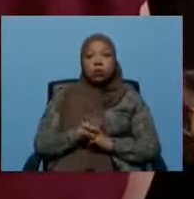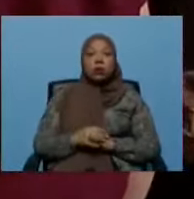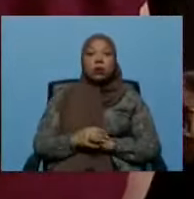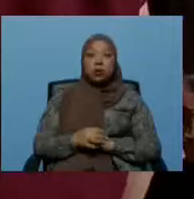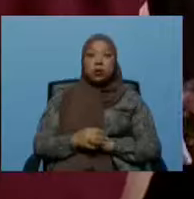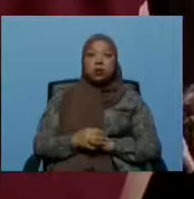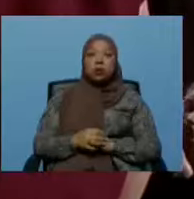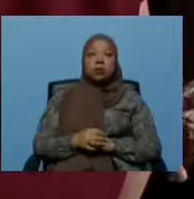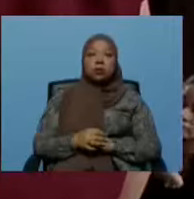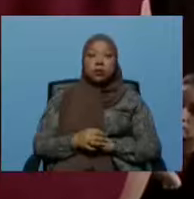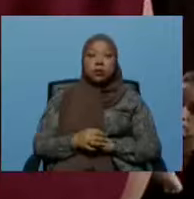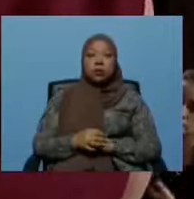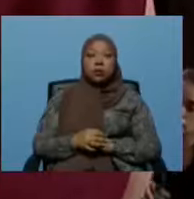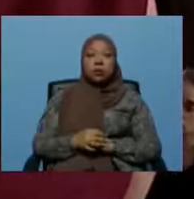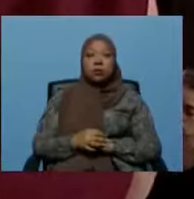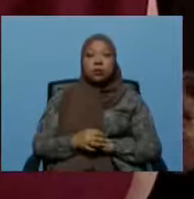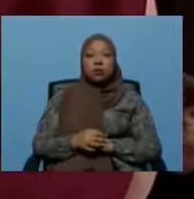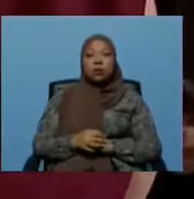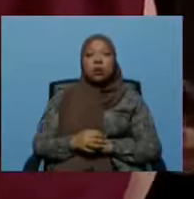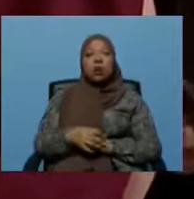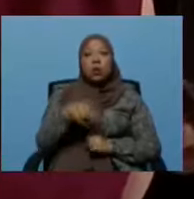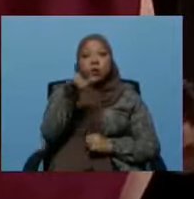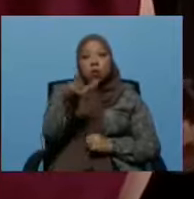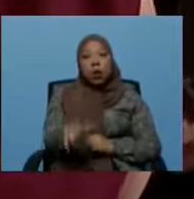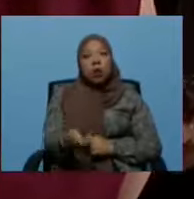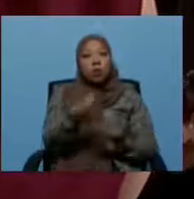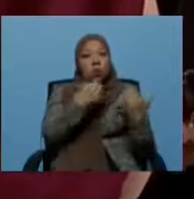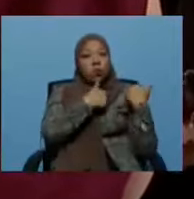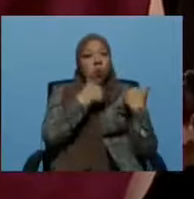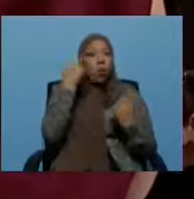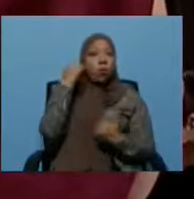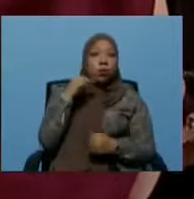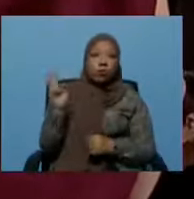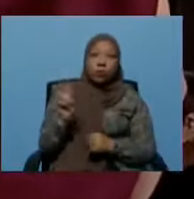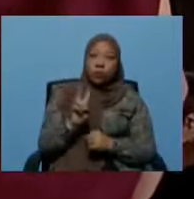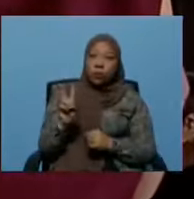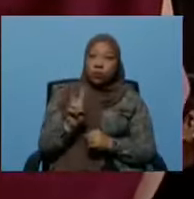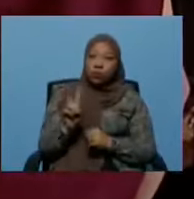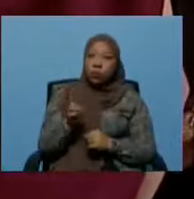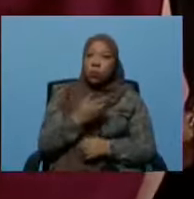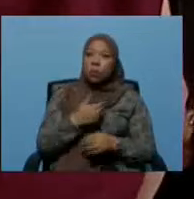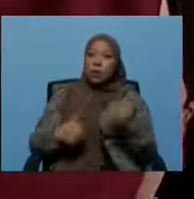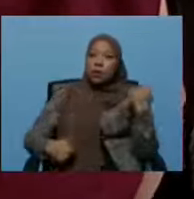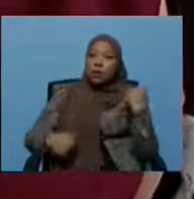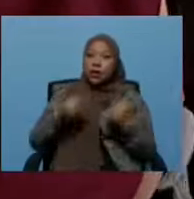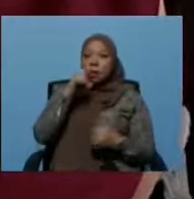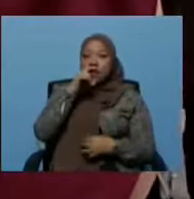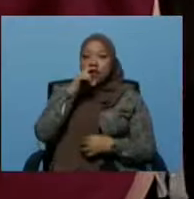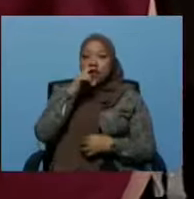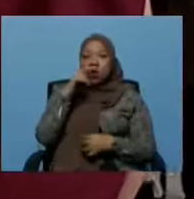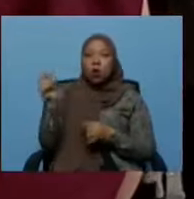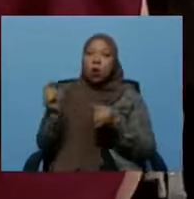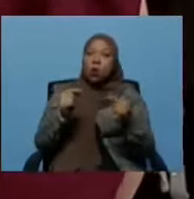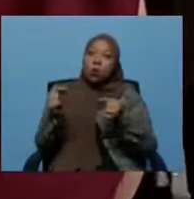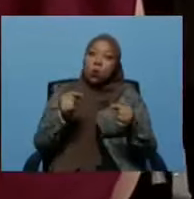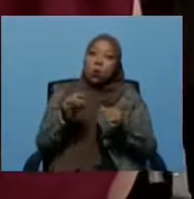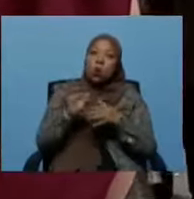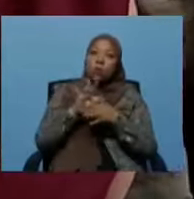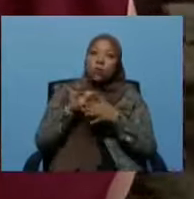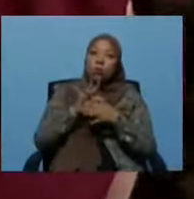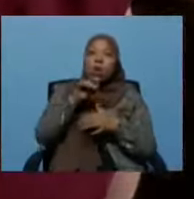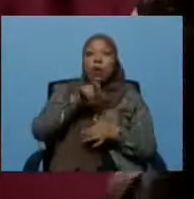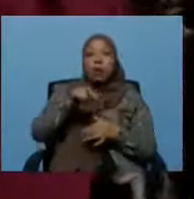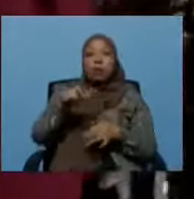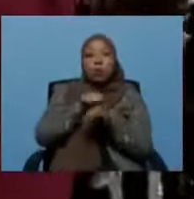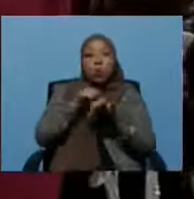momentos el presidente constitucional de la República Bolivariana de Venezuela, Nicolás Maduro Moros, conversa con este funcionario de la